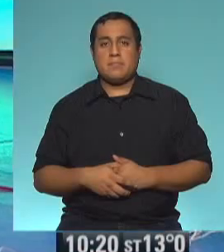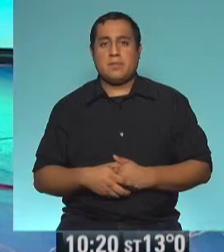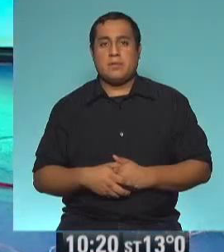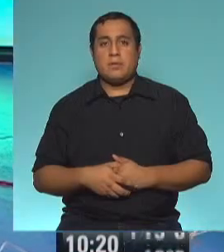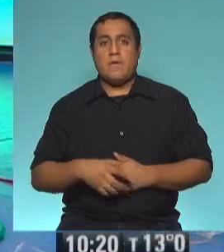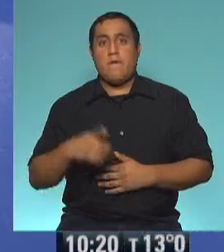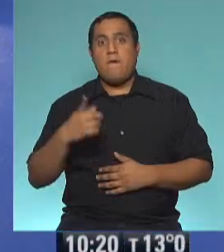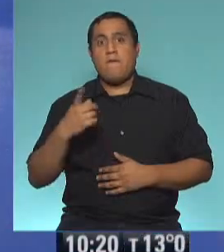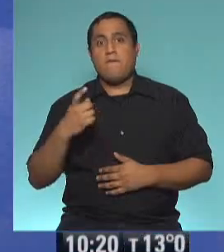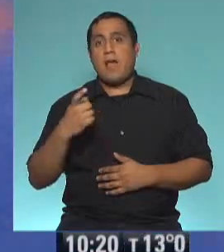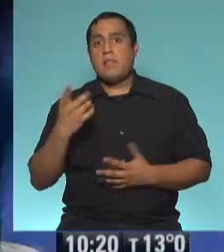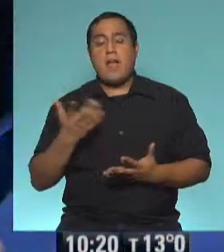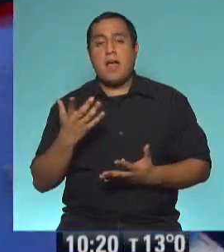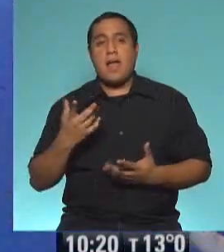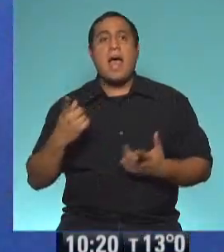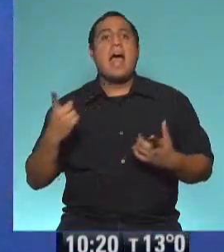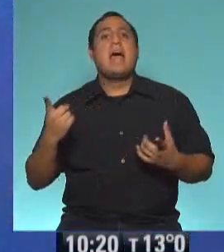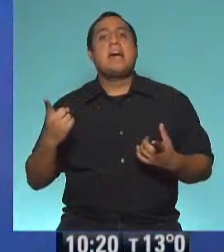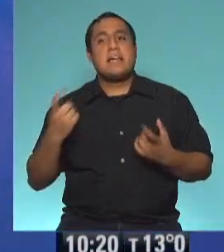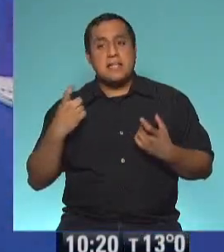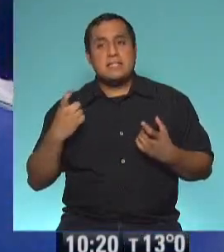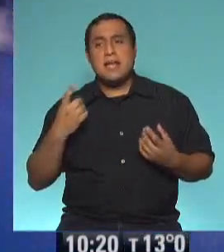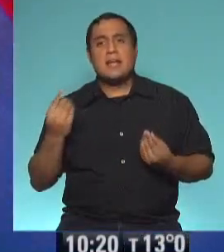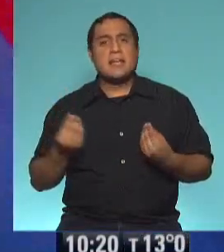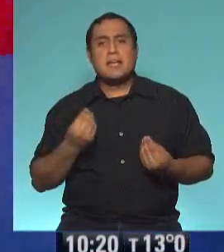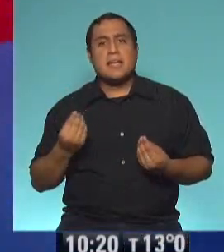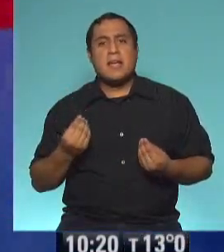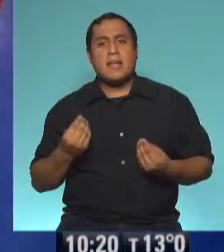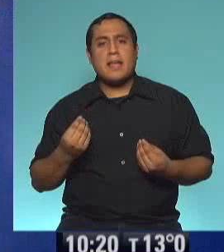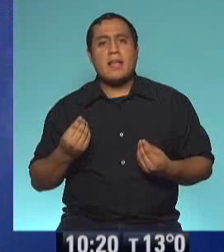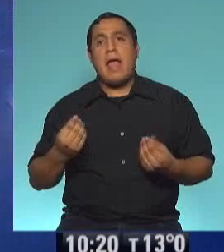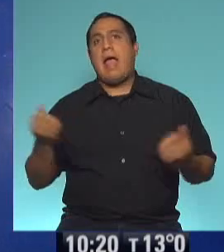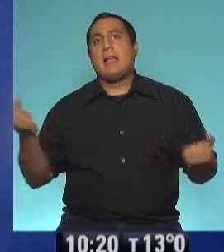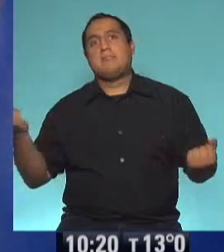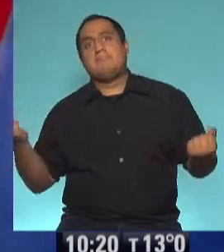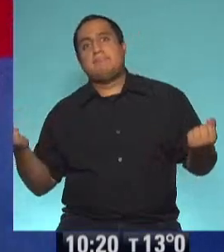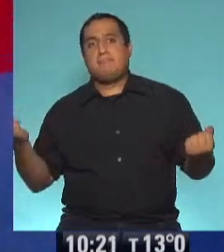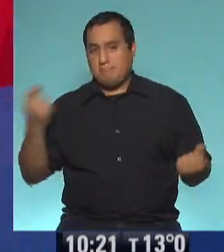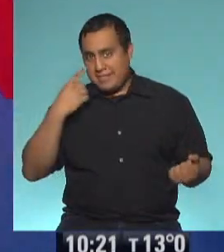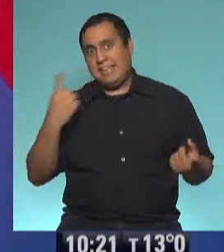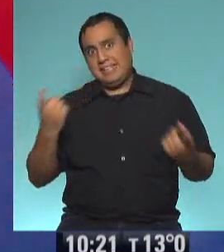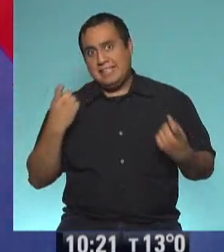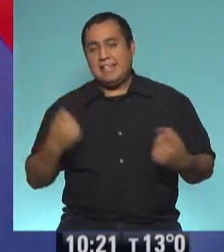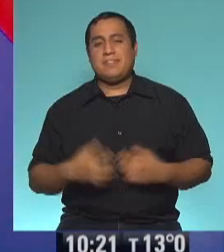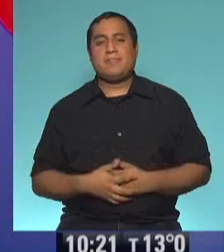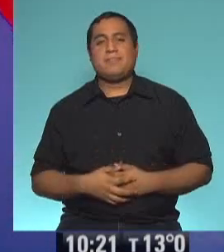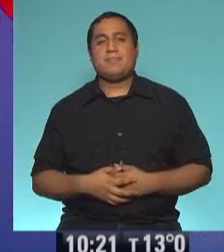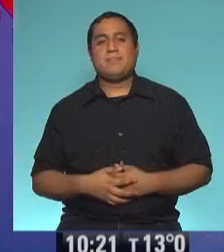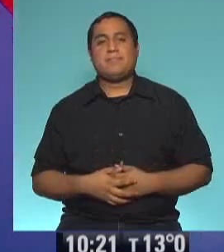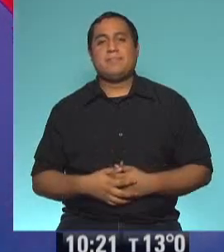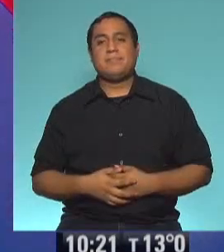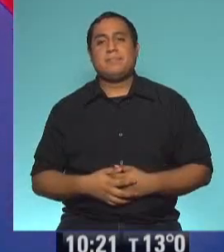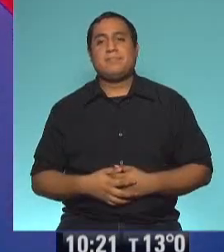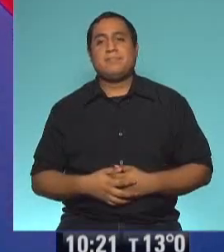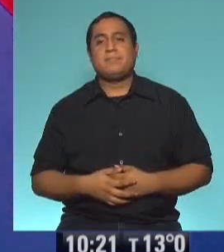algo. Ah, necesitamos, claro. Eso, pasame. Los equilibristas. Pasame. Los equilibristas